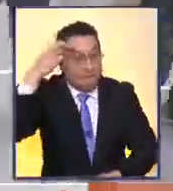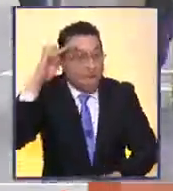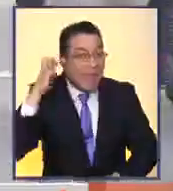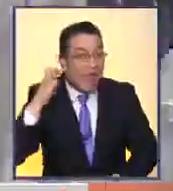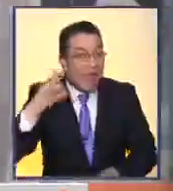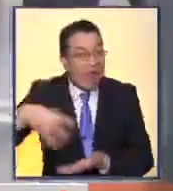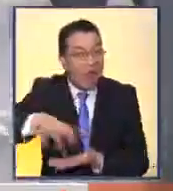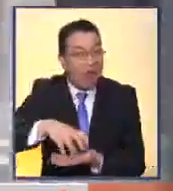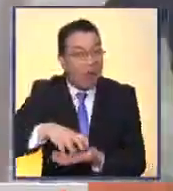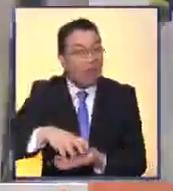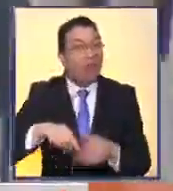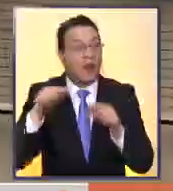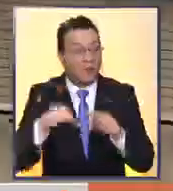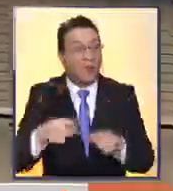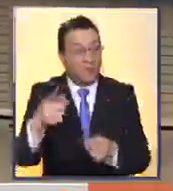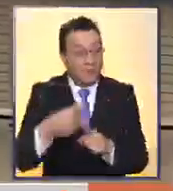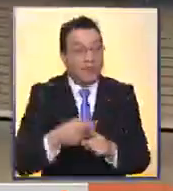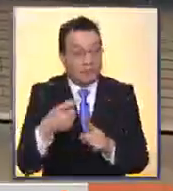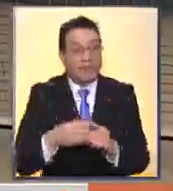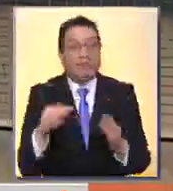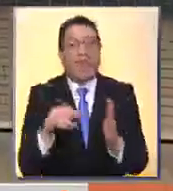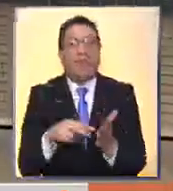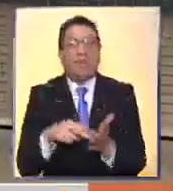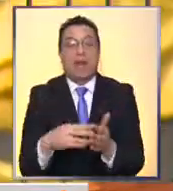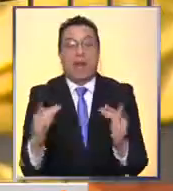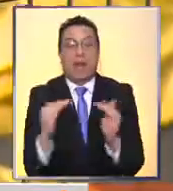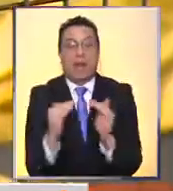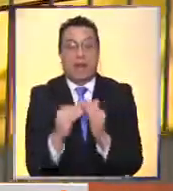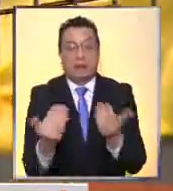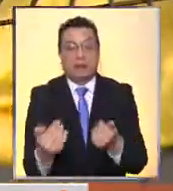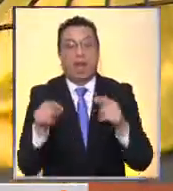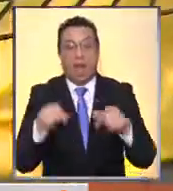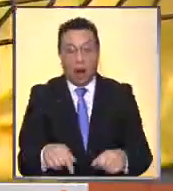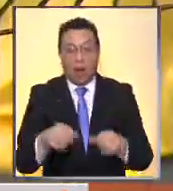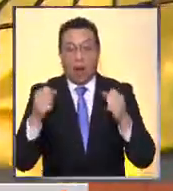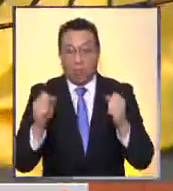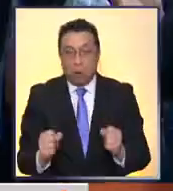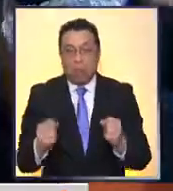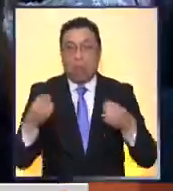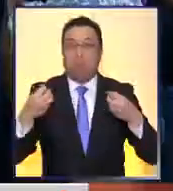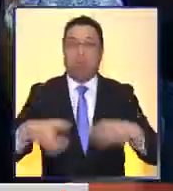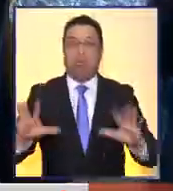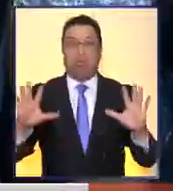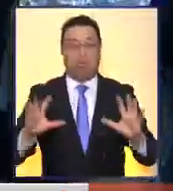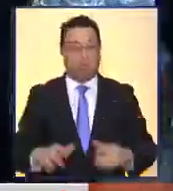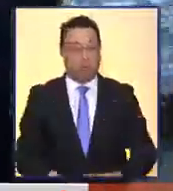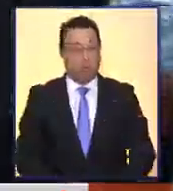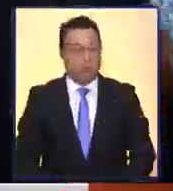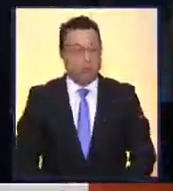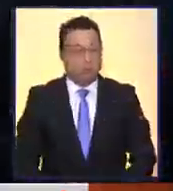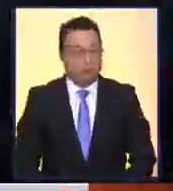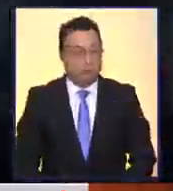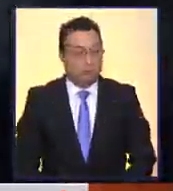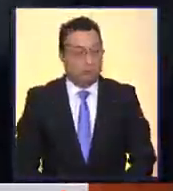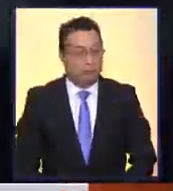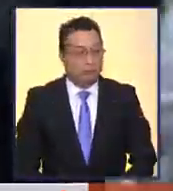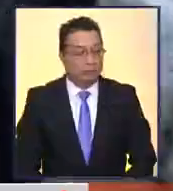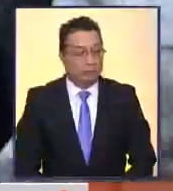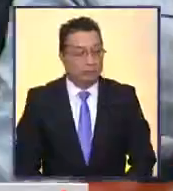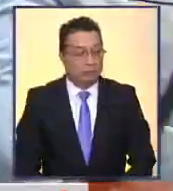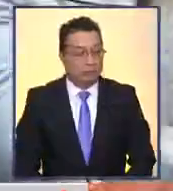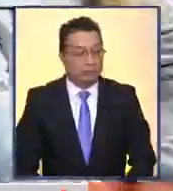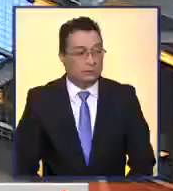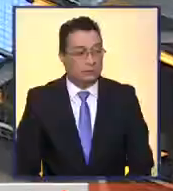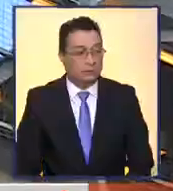desde hace meses esperan una vivienda. Un sueño que ahora temen pueda quedar en nada. ¡Morir luchando sin casa